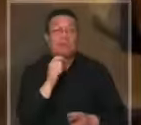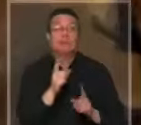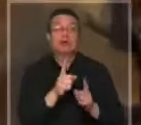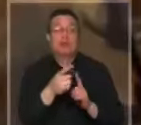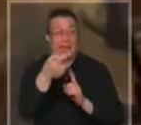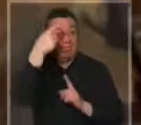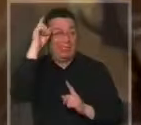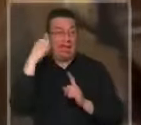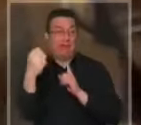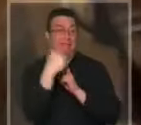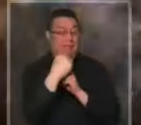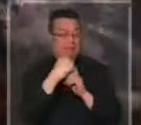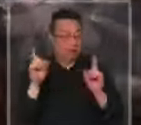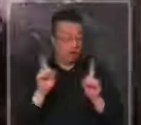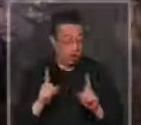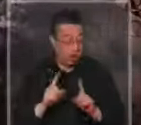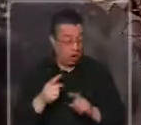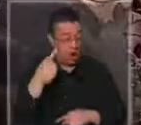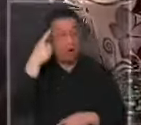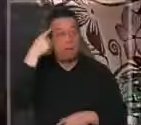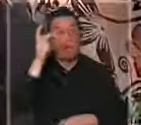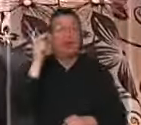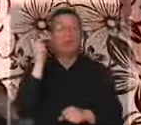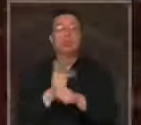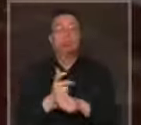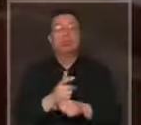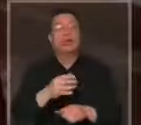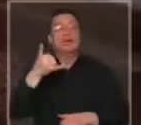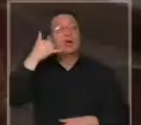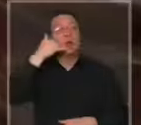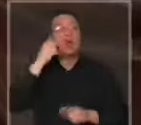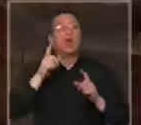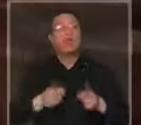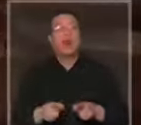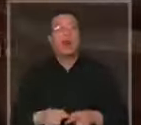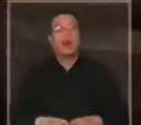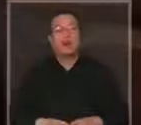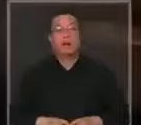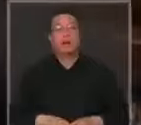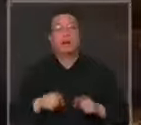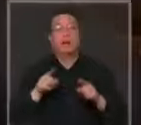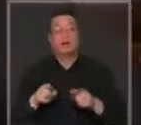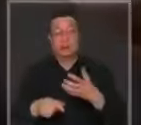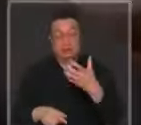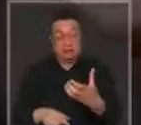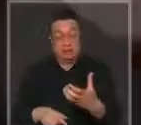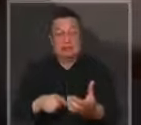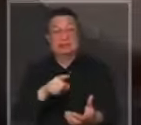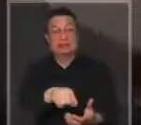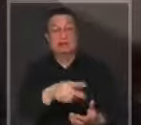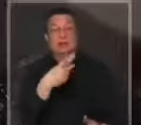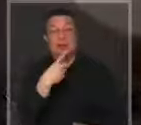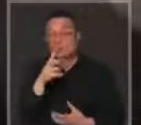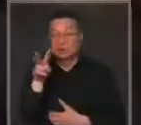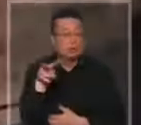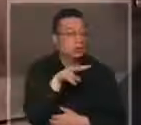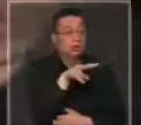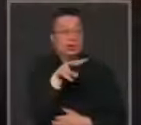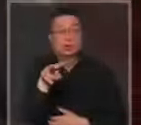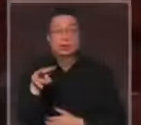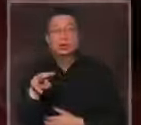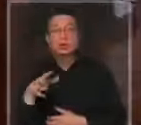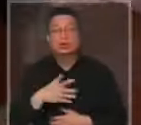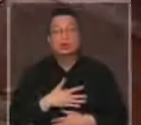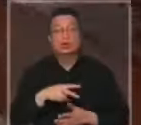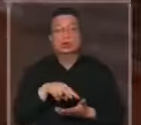hizo daño físicamente, igual le robó el celular. Él quedó allá mirando hacia allá qué podía robar, y yo empecé a hacer